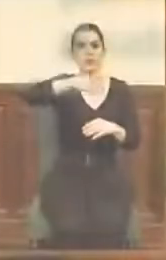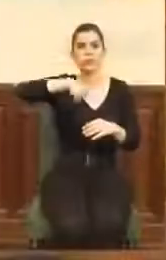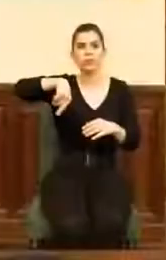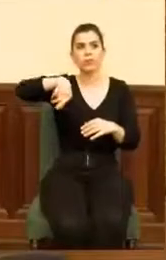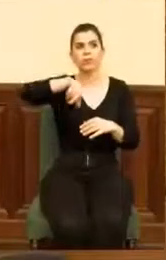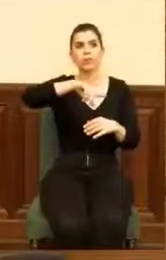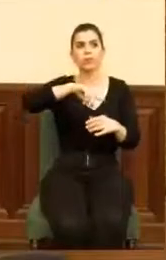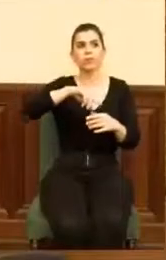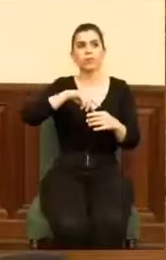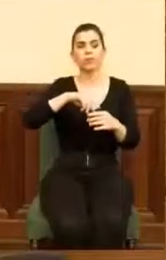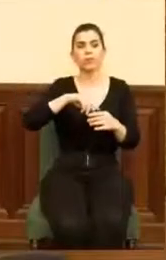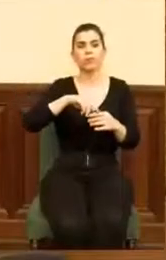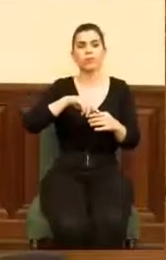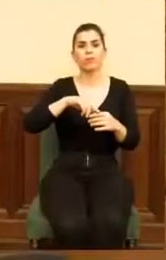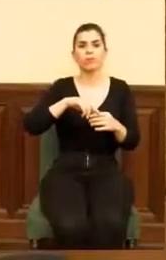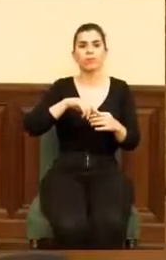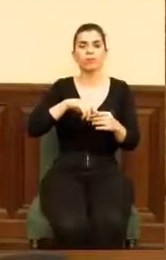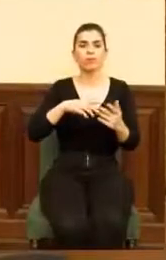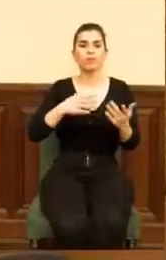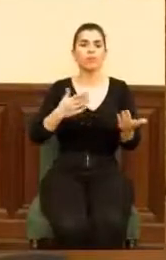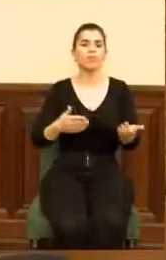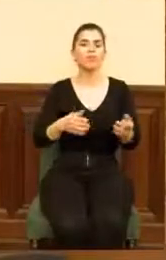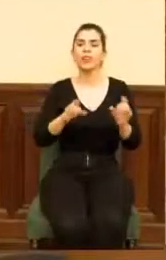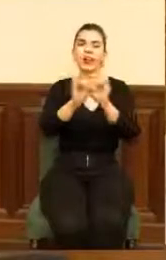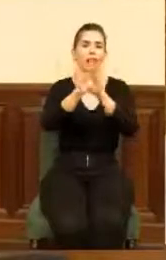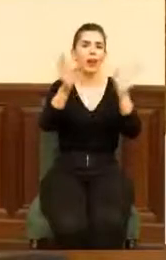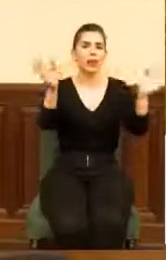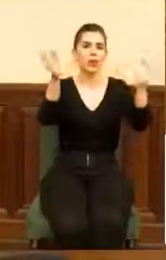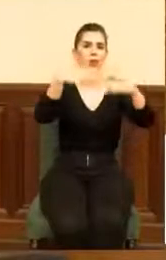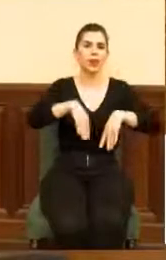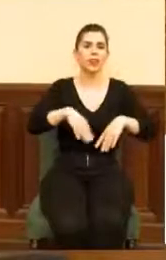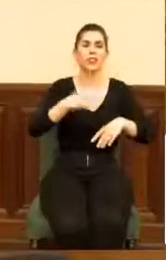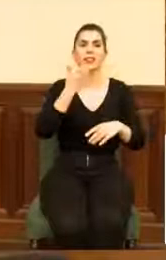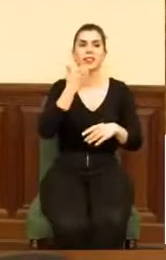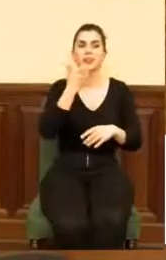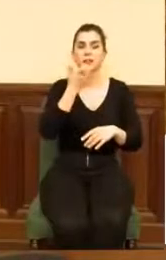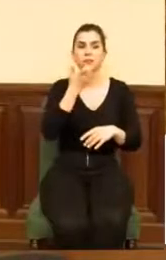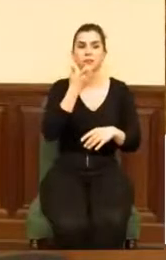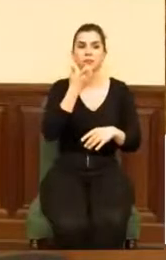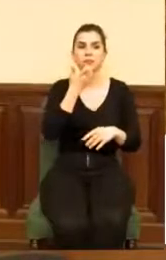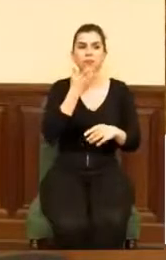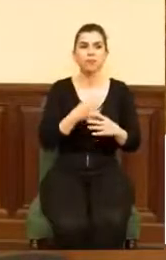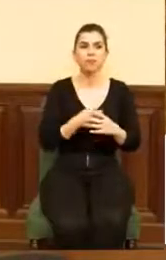nosotros no tenemos muy claro si es realmente